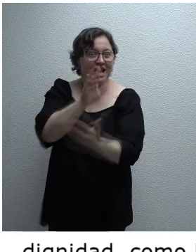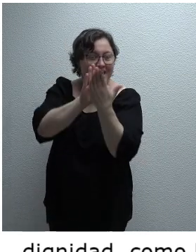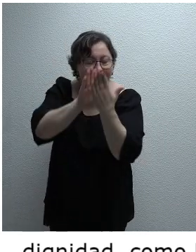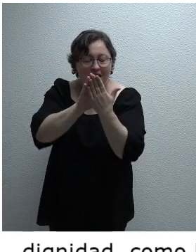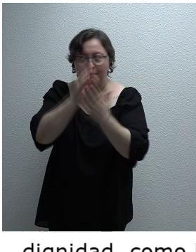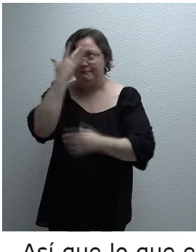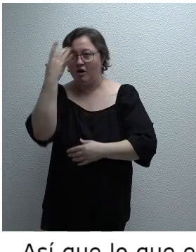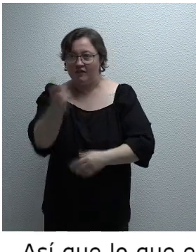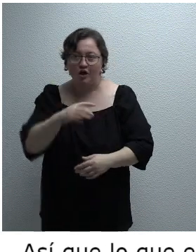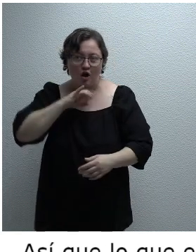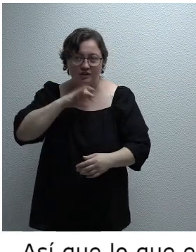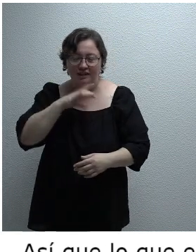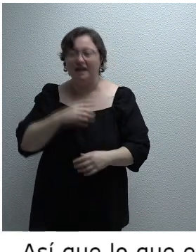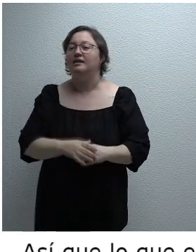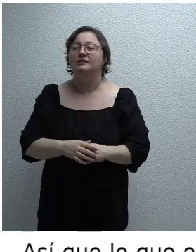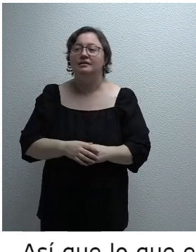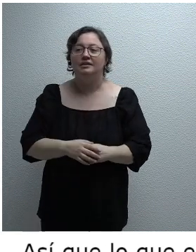voy a